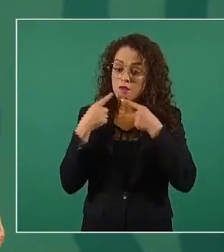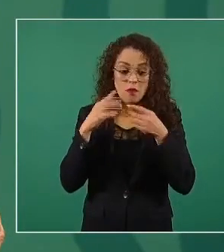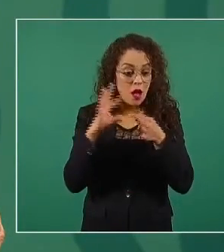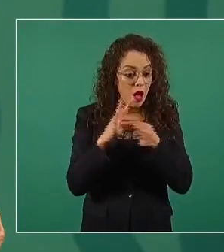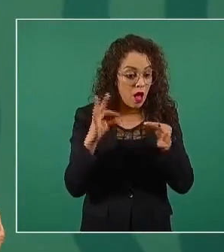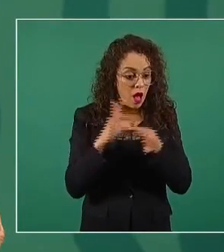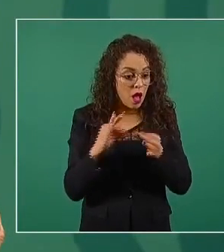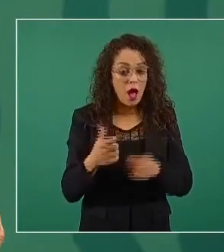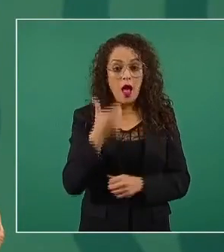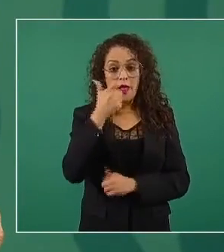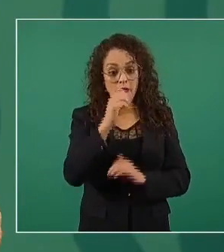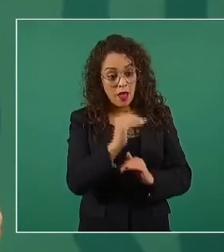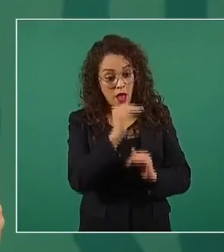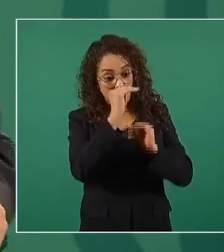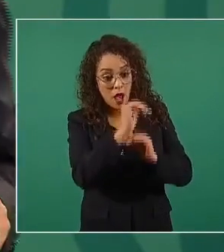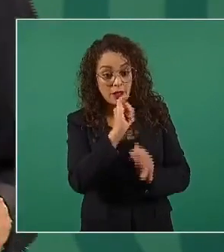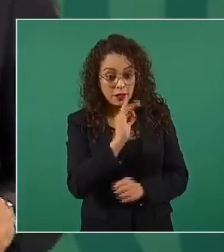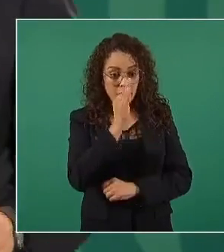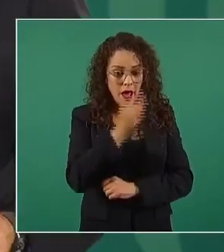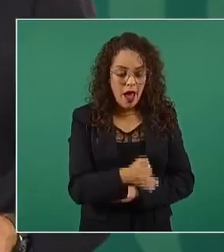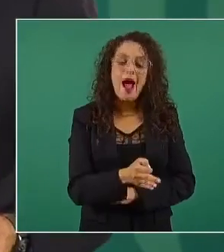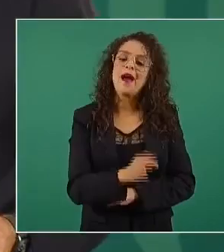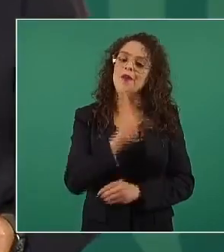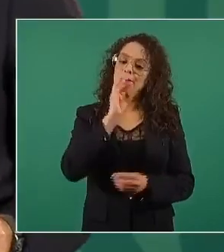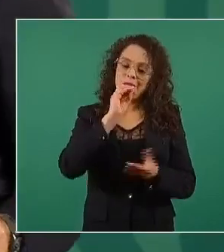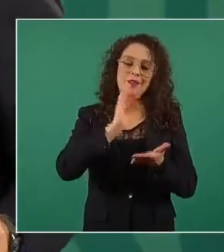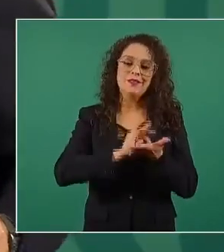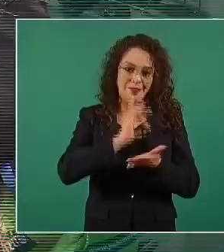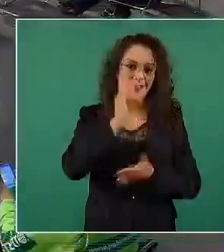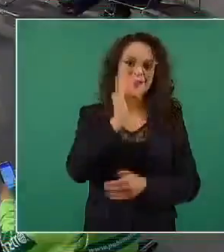porque, de nuevo, pon la